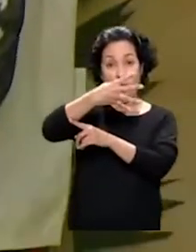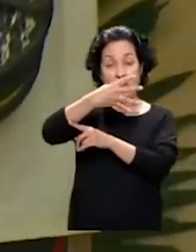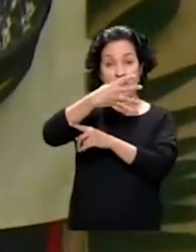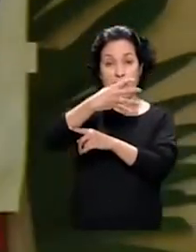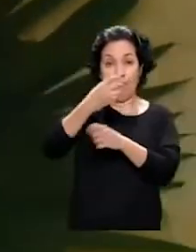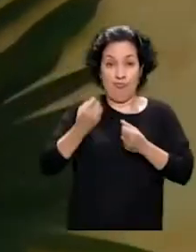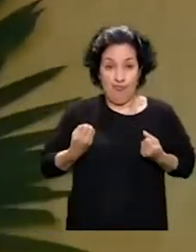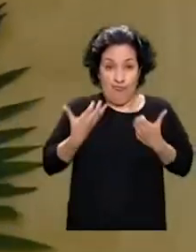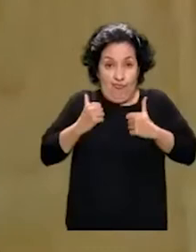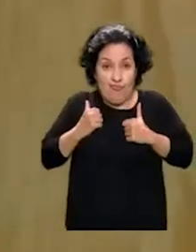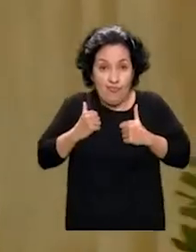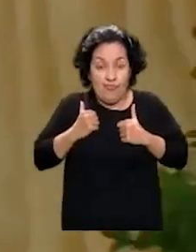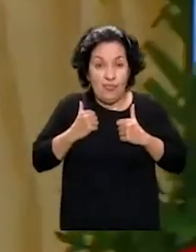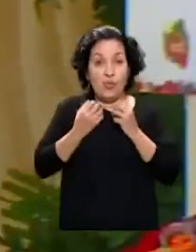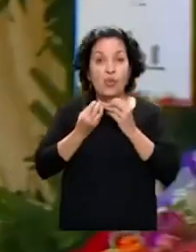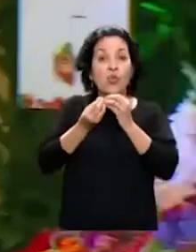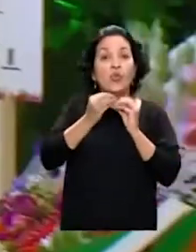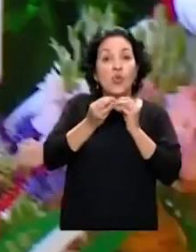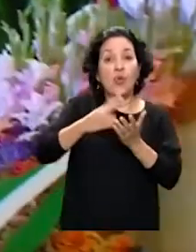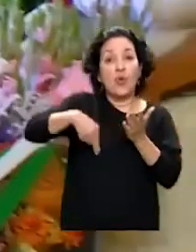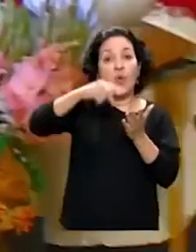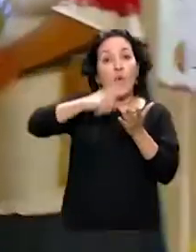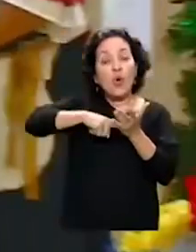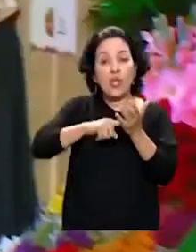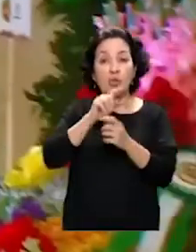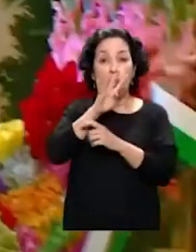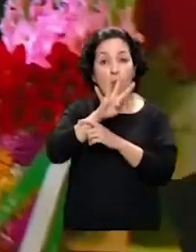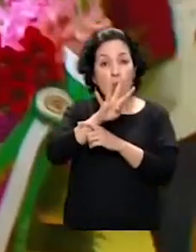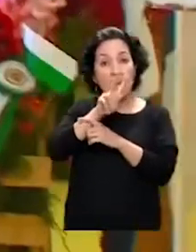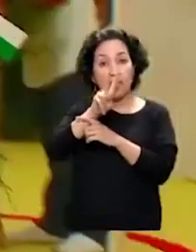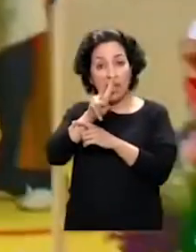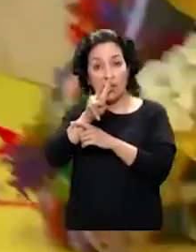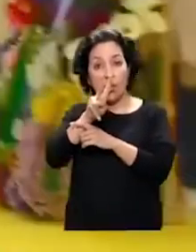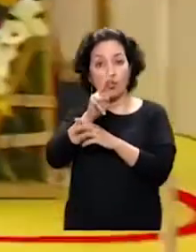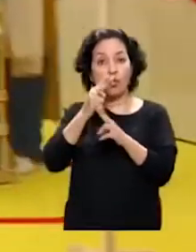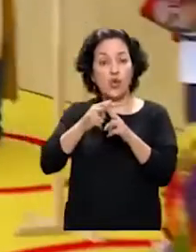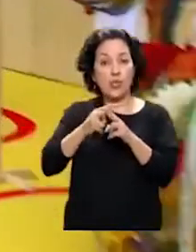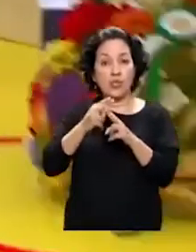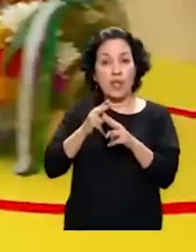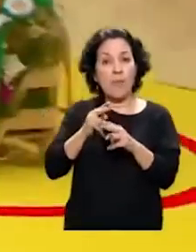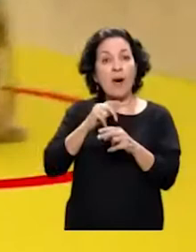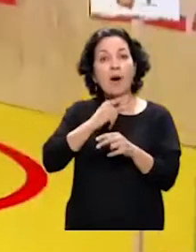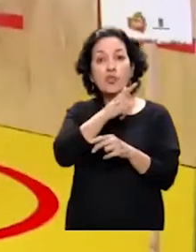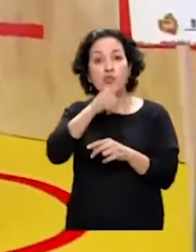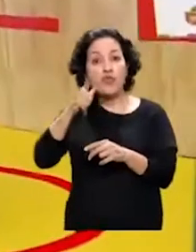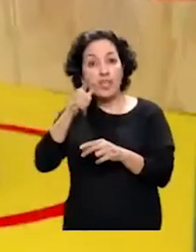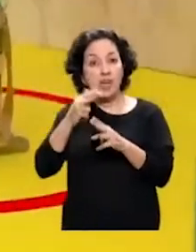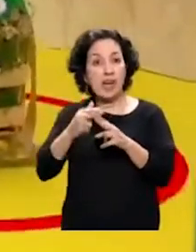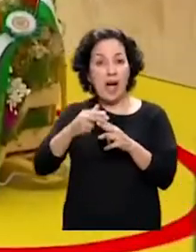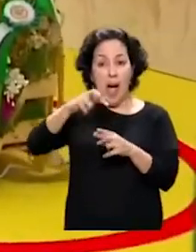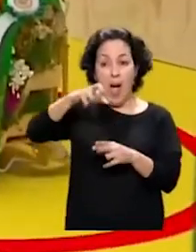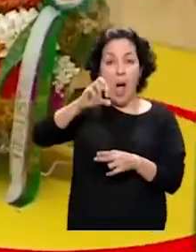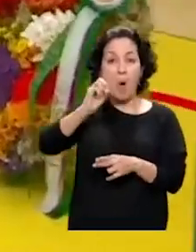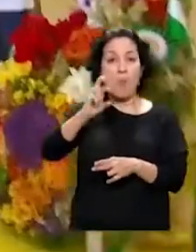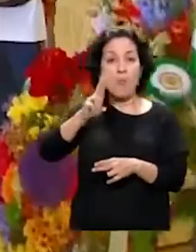Silleta tradicional, número de contrato 42, Juan Gabriel Velázquez Vereda, El Porvenir.